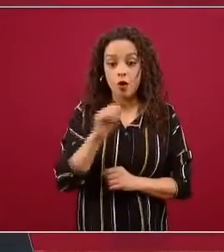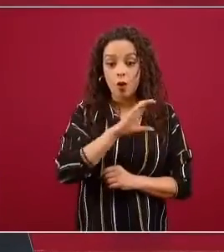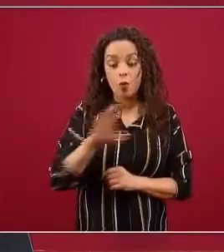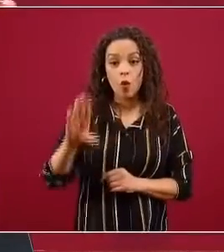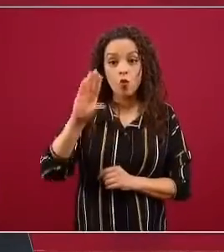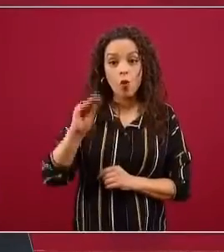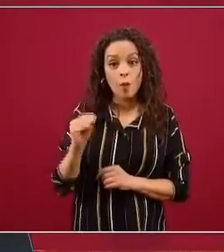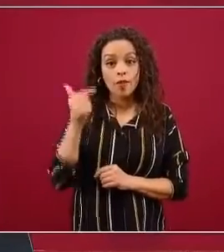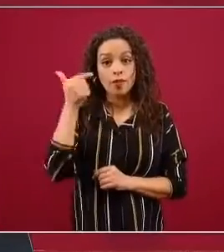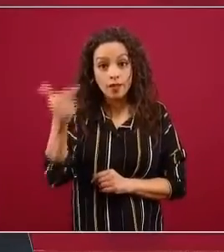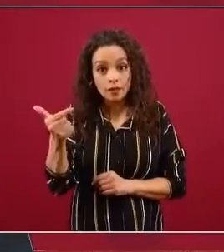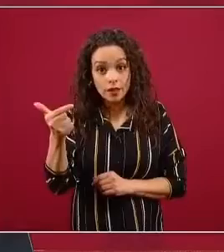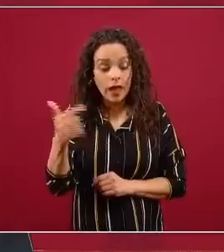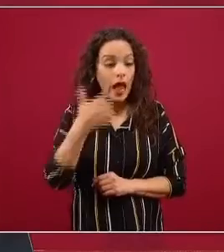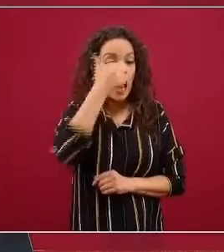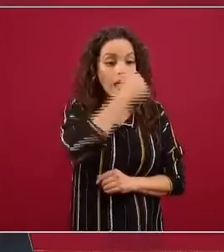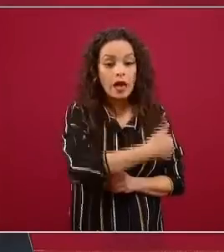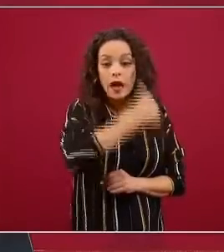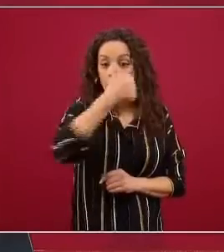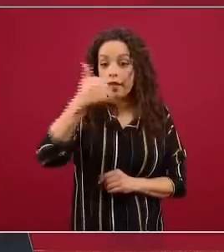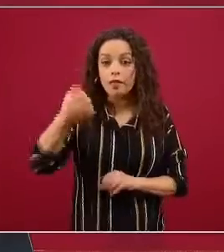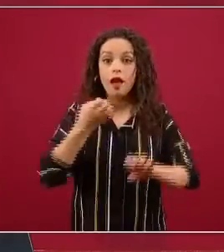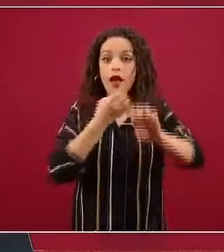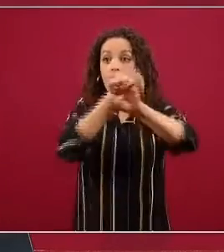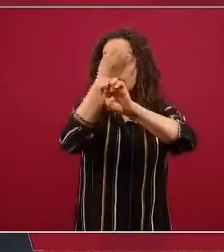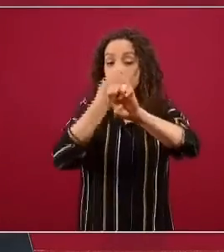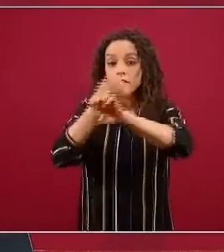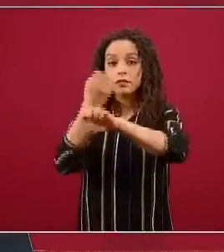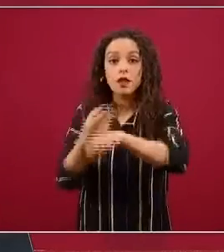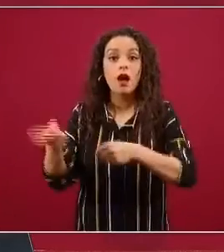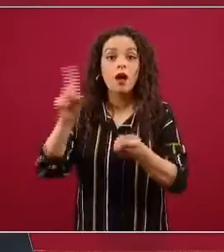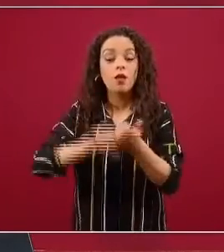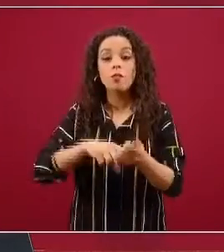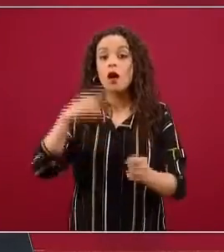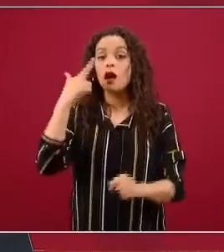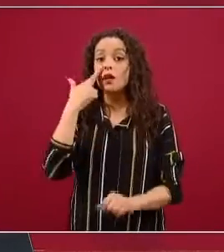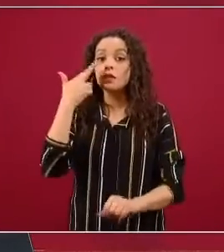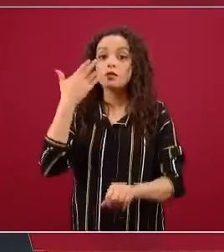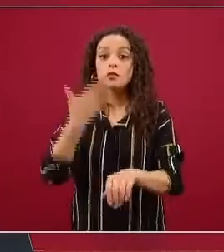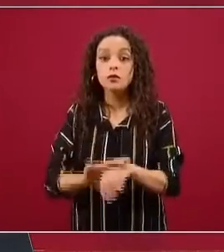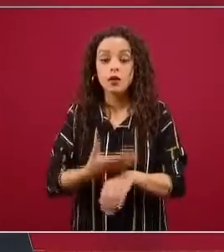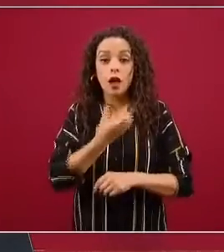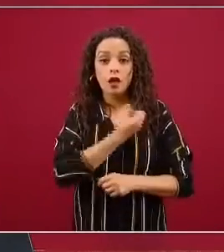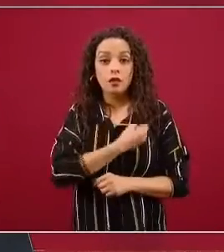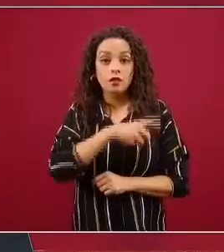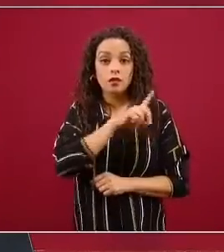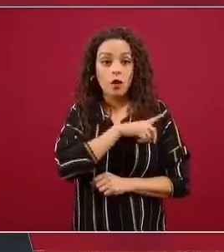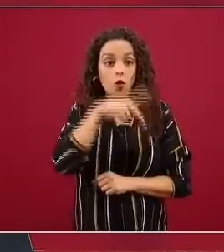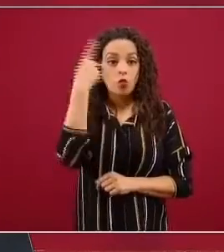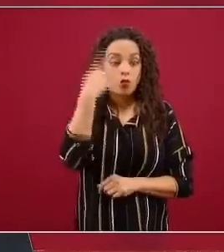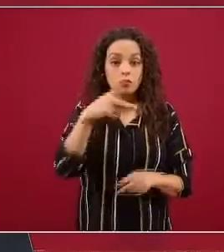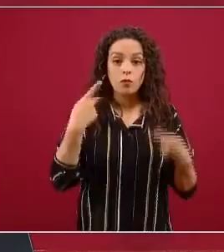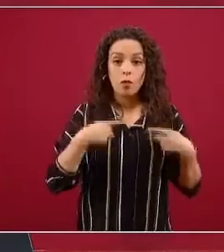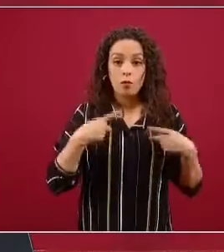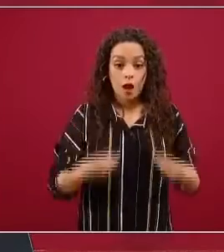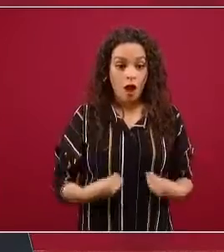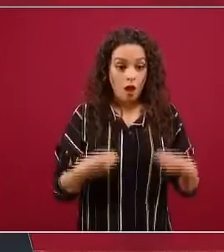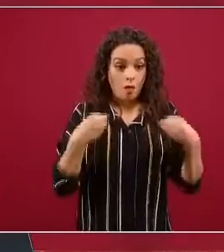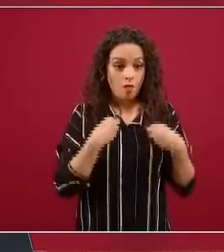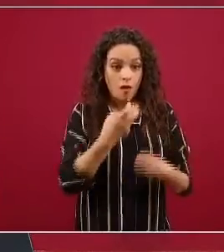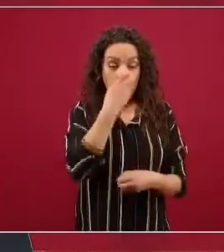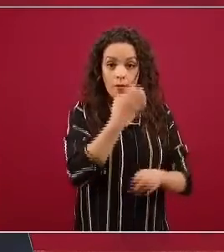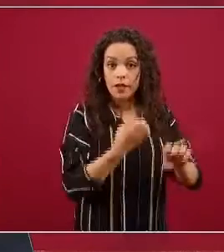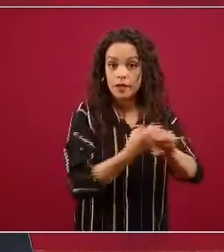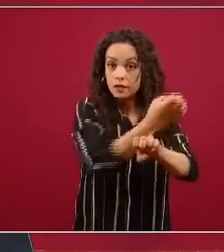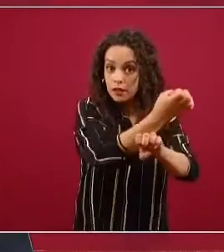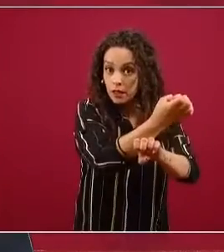1997 cada uno de los estados es responsable de la salud de la población que reside en su